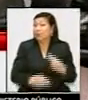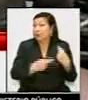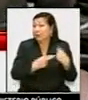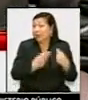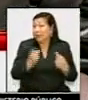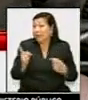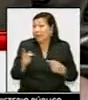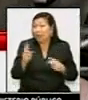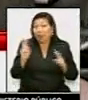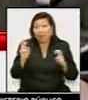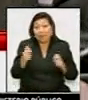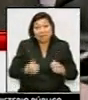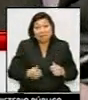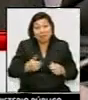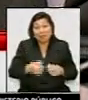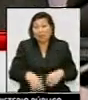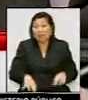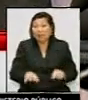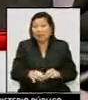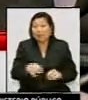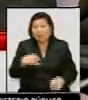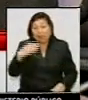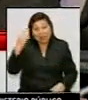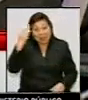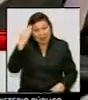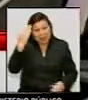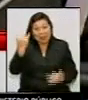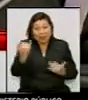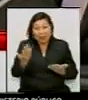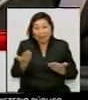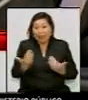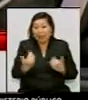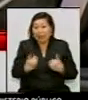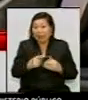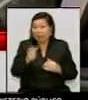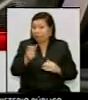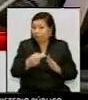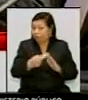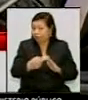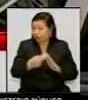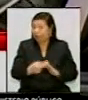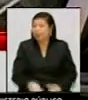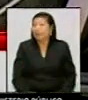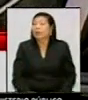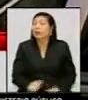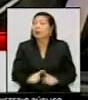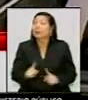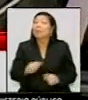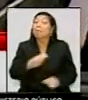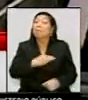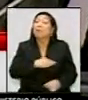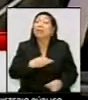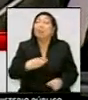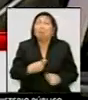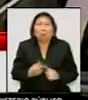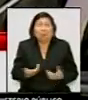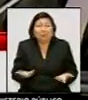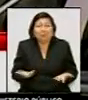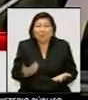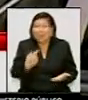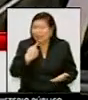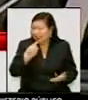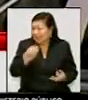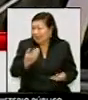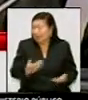y los titulares, porque nosotros sabemos de las buenas intenciones que tienen los representantes de los diferentes ministerios, pero no tienen capacidad de